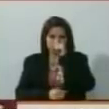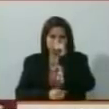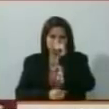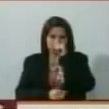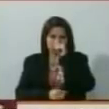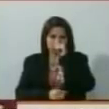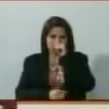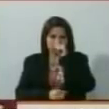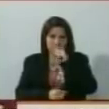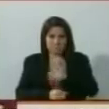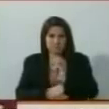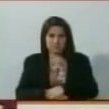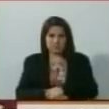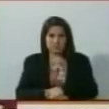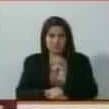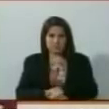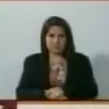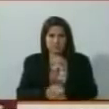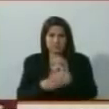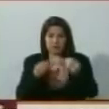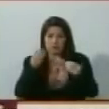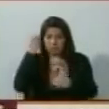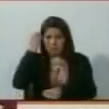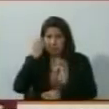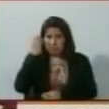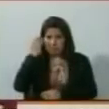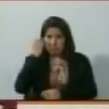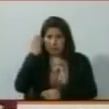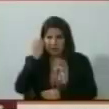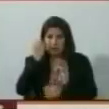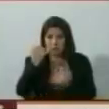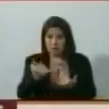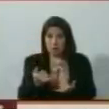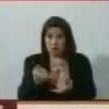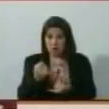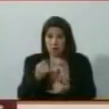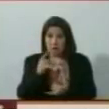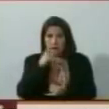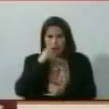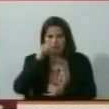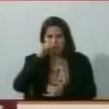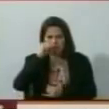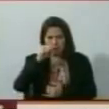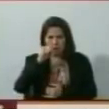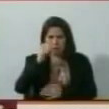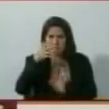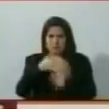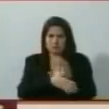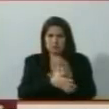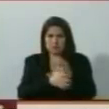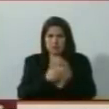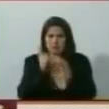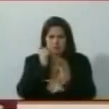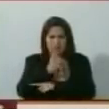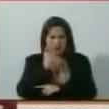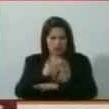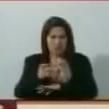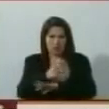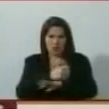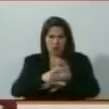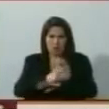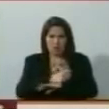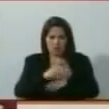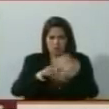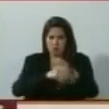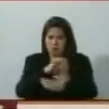Venezuela? ¿Usted cree que ellos hubiesen dejado gobernar a Nicolás desde el primer día como debían haberlo dejado gobernar, hubiesen los problemas que